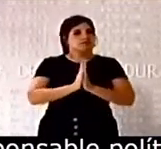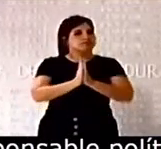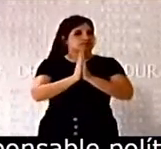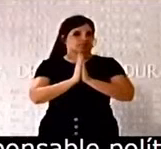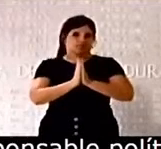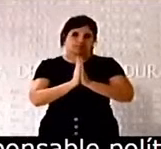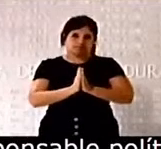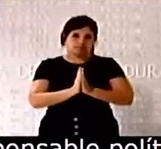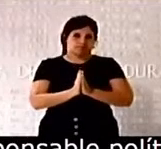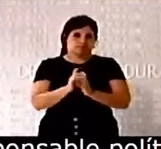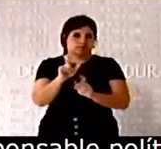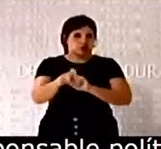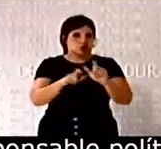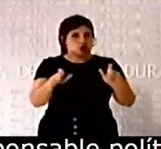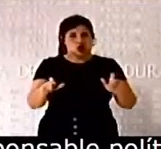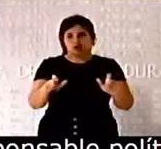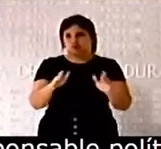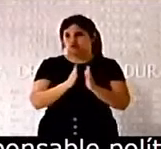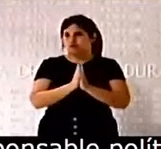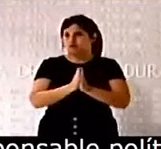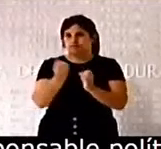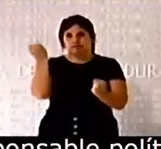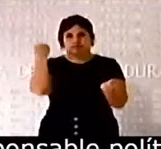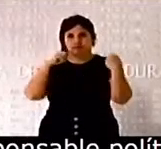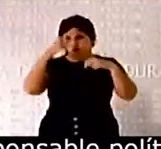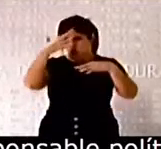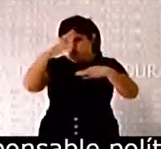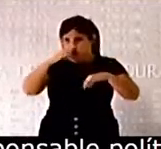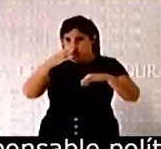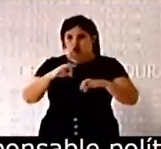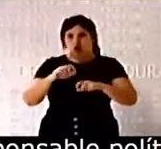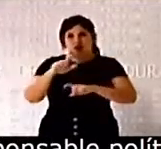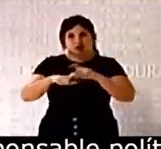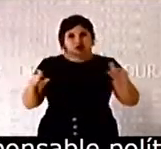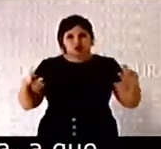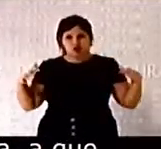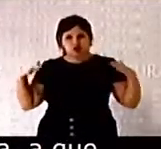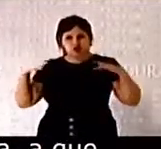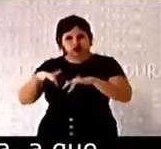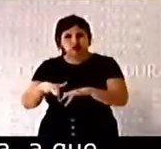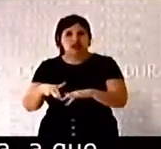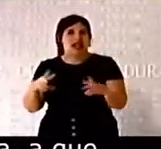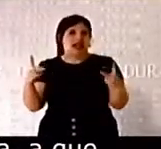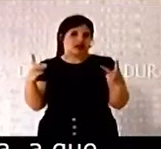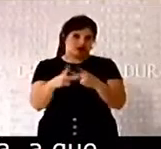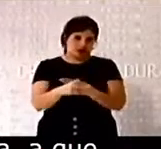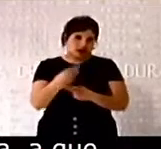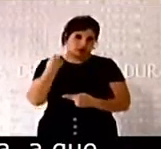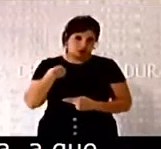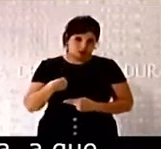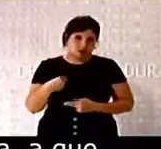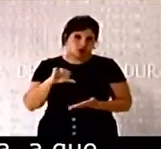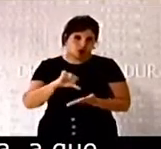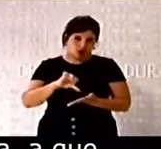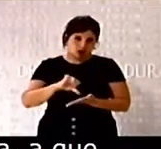por favor, a la cordura, a que evitemos las aglomeraciones en esas ciudades.